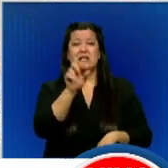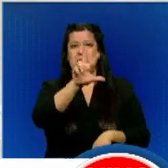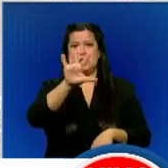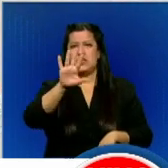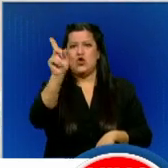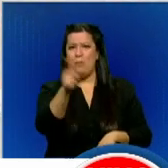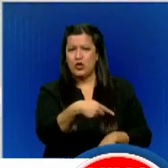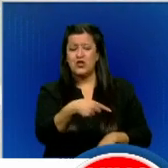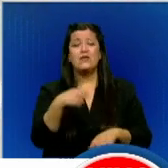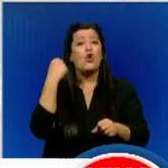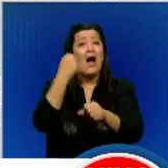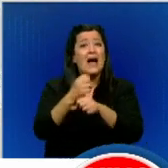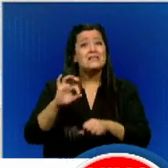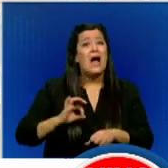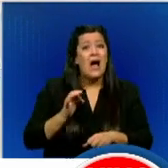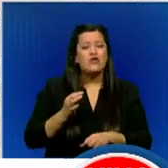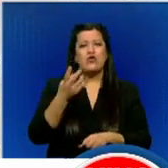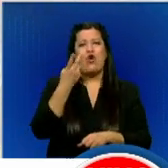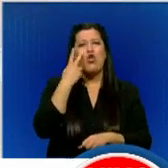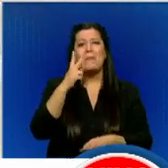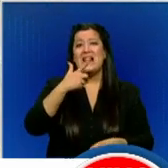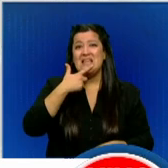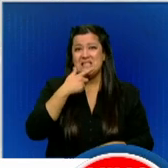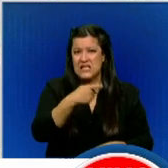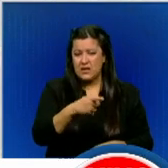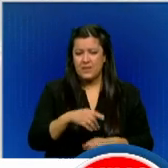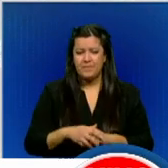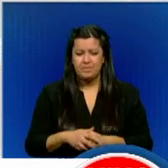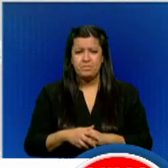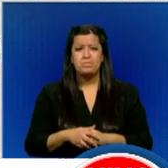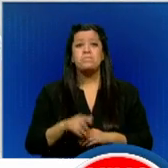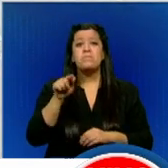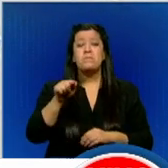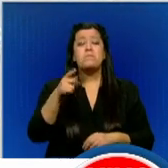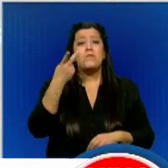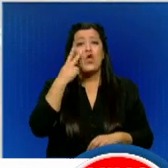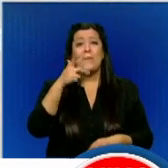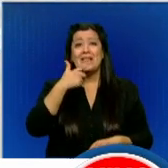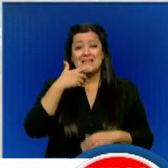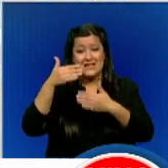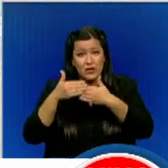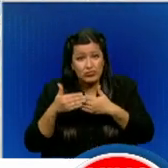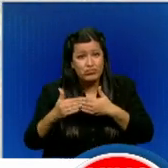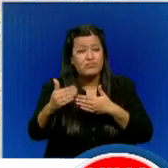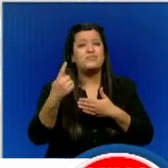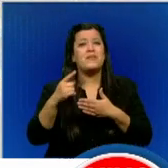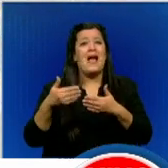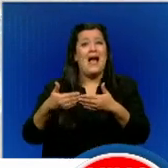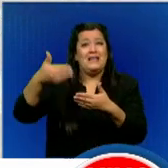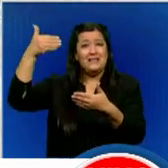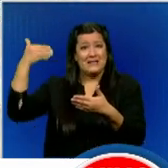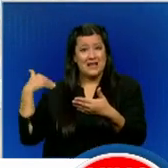hasta el año 2017 a partir de ahí la administración anterior